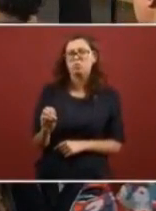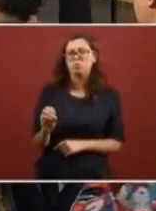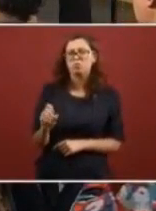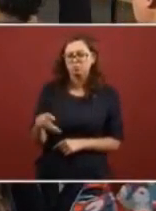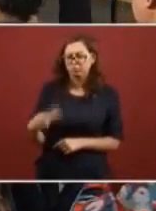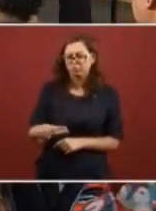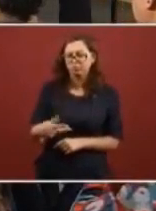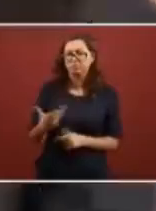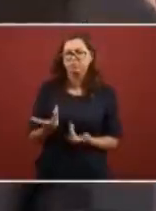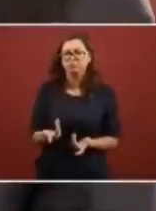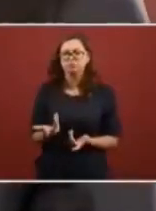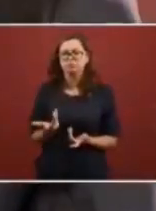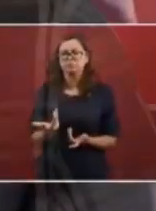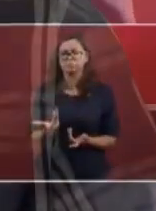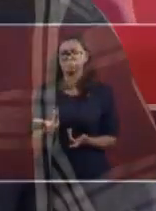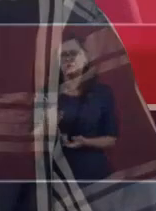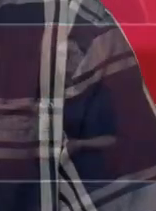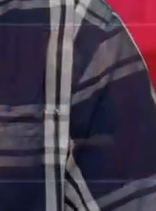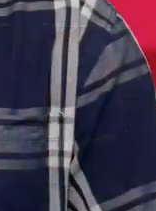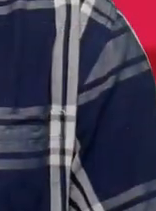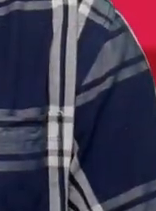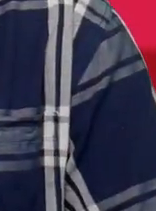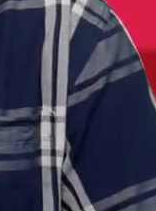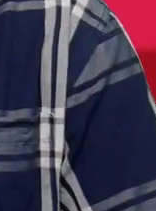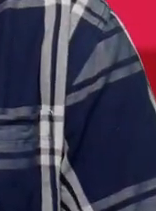Está mejor El Financiero.